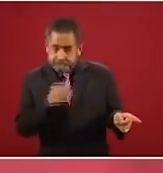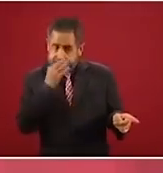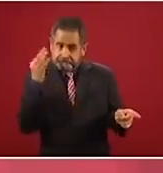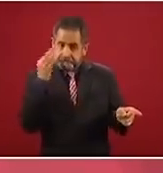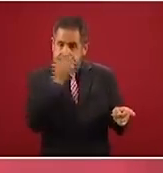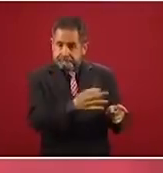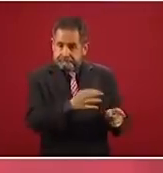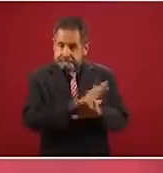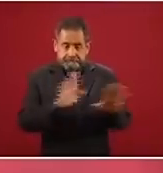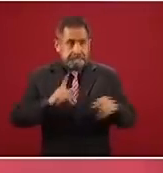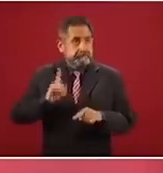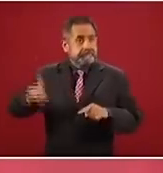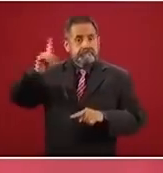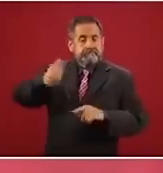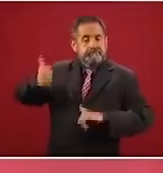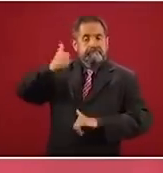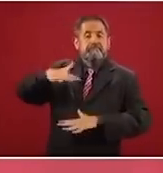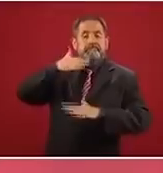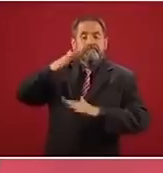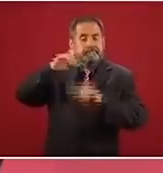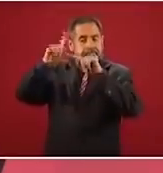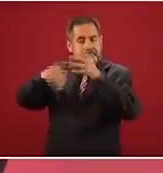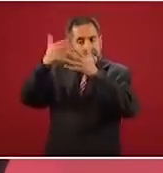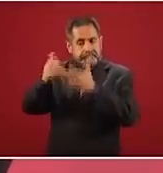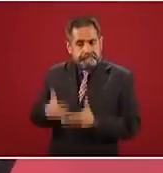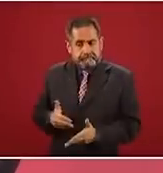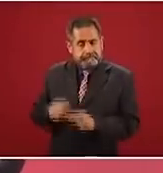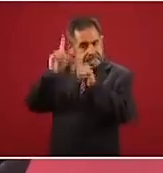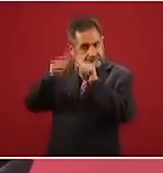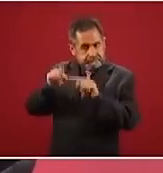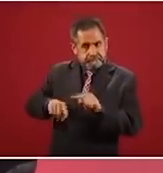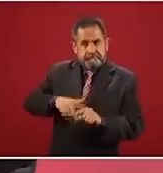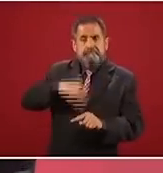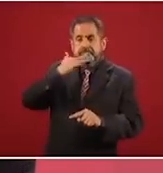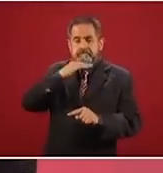que se está acabando la corrupción de arriba para abajo, que no se tolera la corrupción.